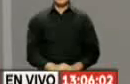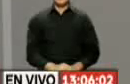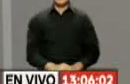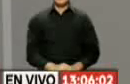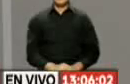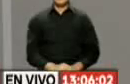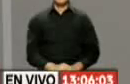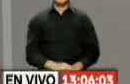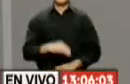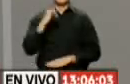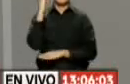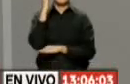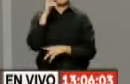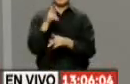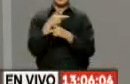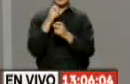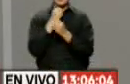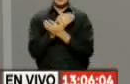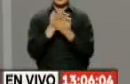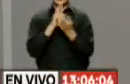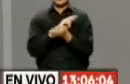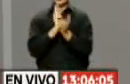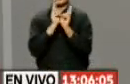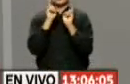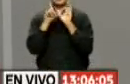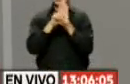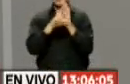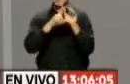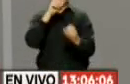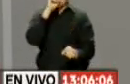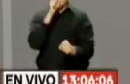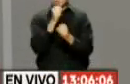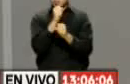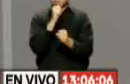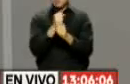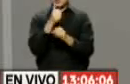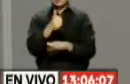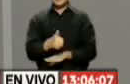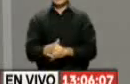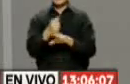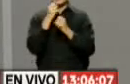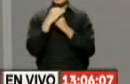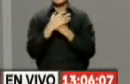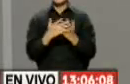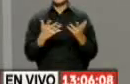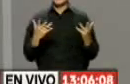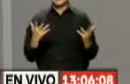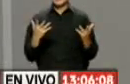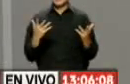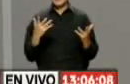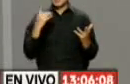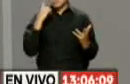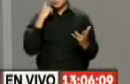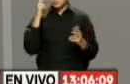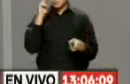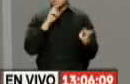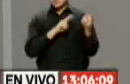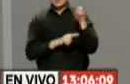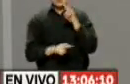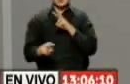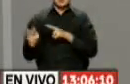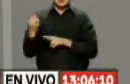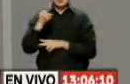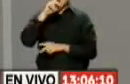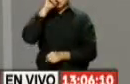las cámaras de industria y producción se esperan reformas en materia laboral. Sus autoridades consideran que existe un estancamiento luego de analizar las cifras sobre